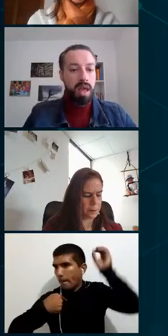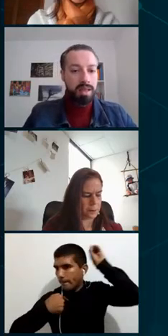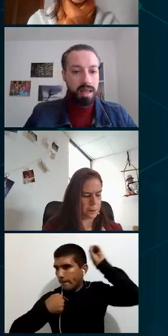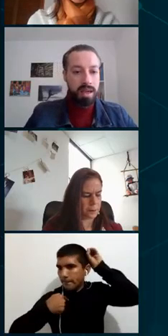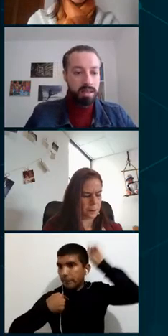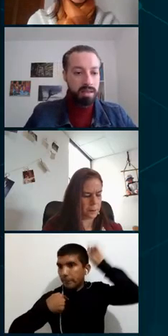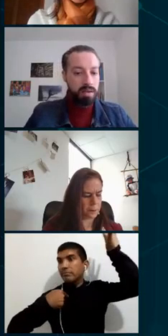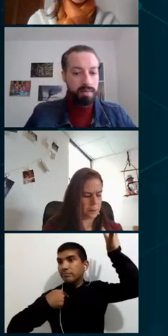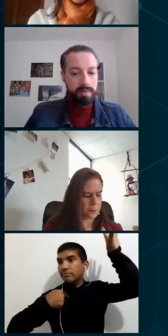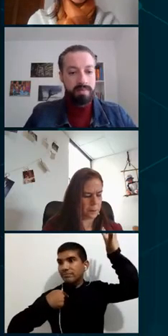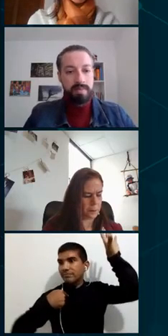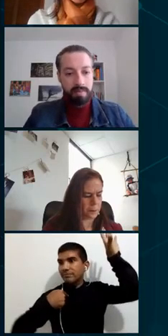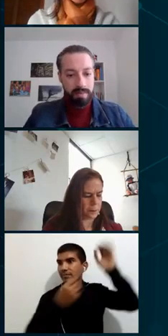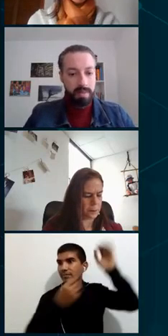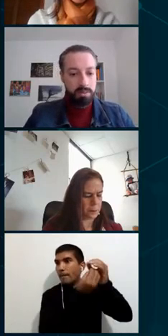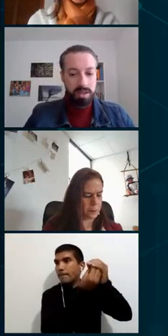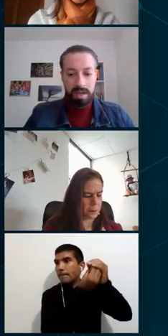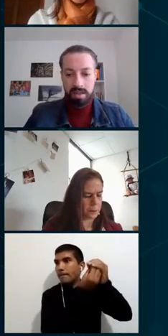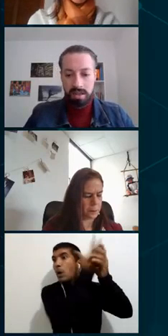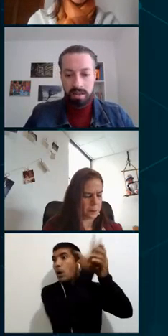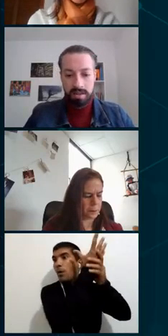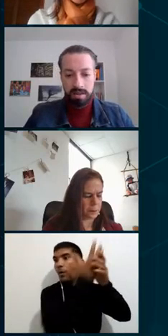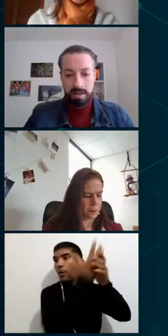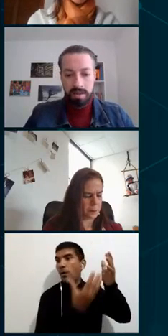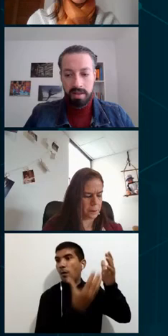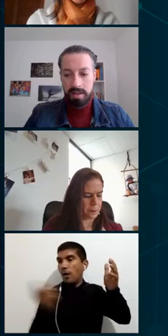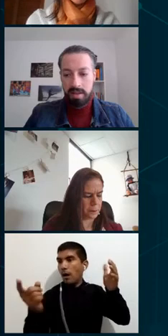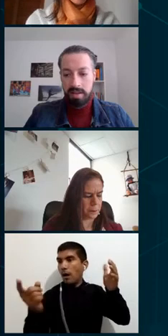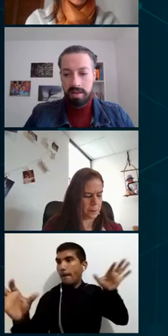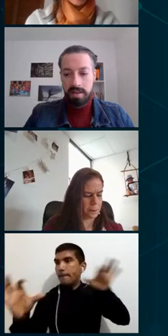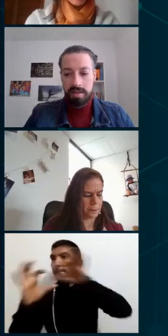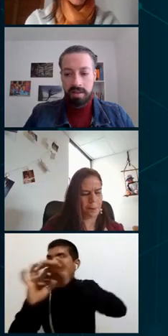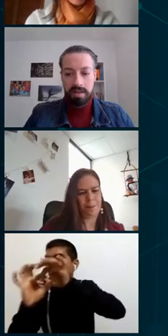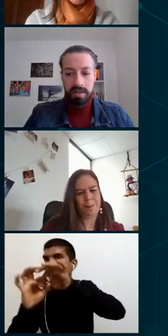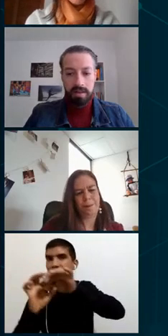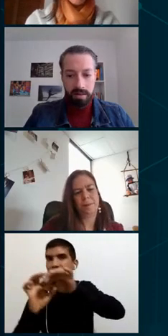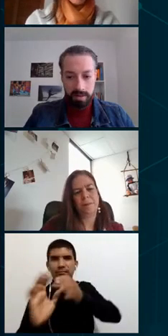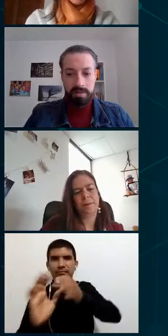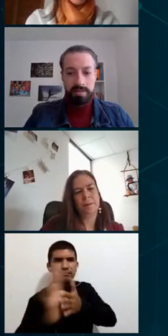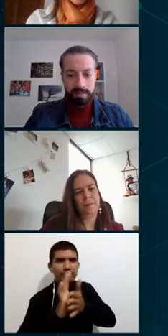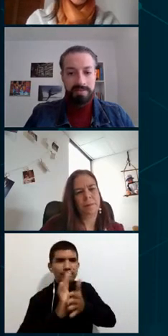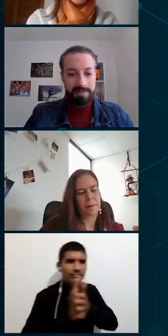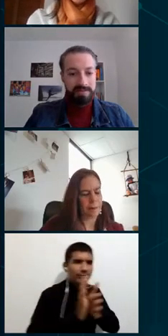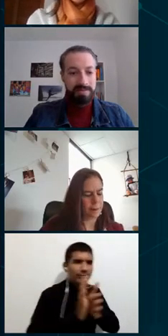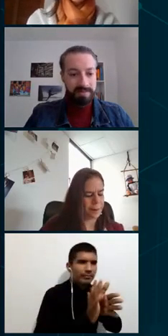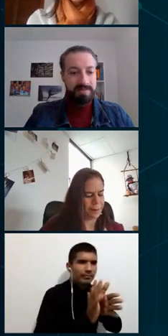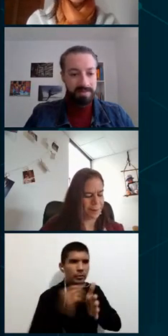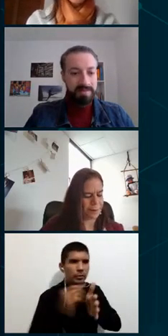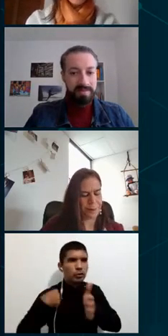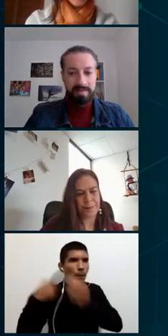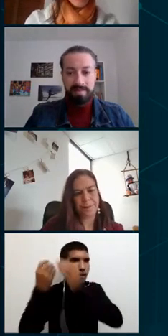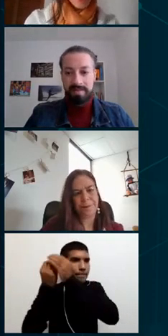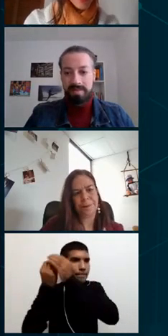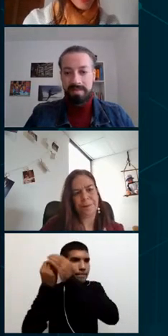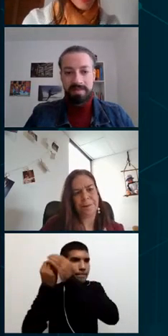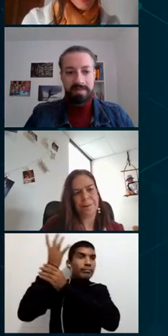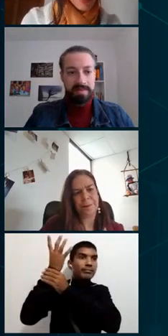más este ejercicio. Muchas gracias. A ti y a todos. Bueno.